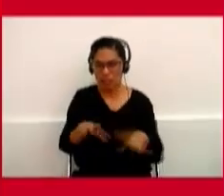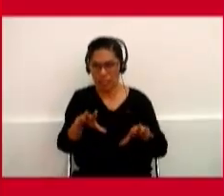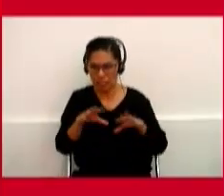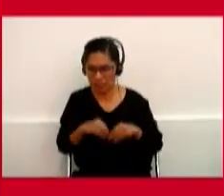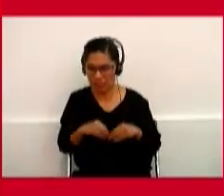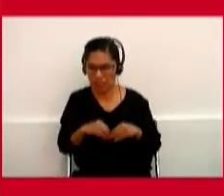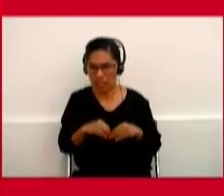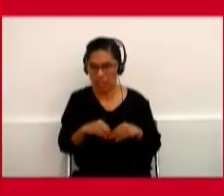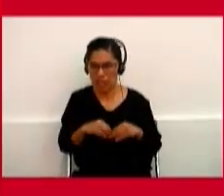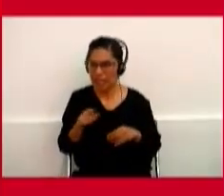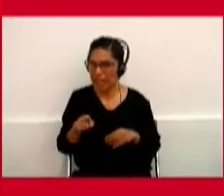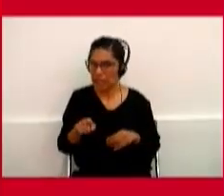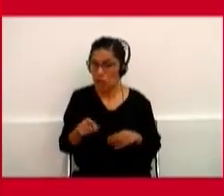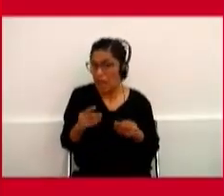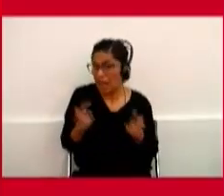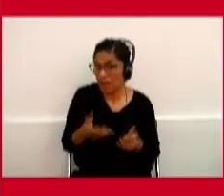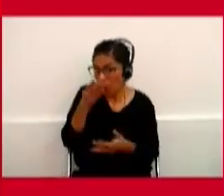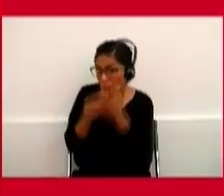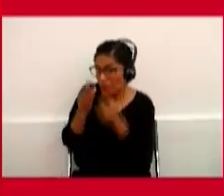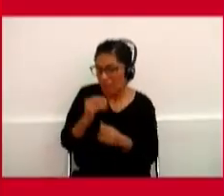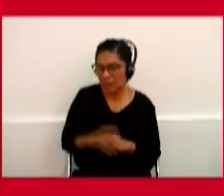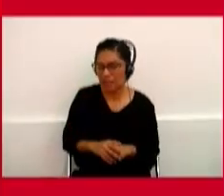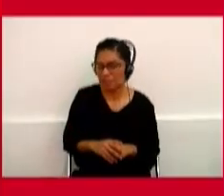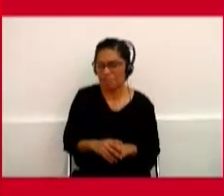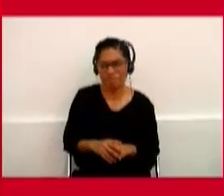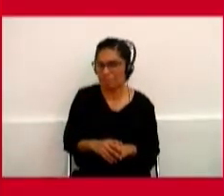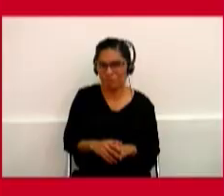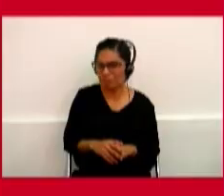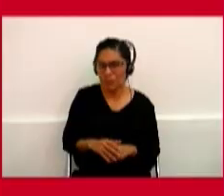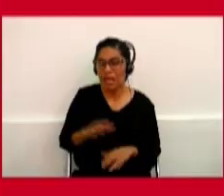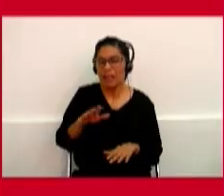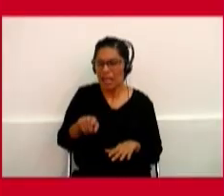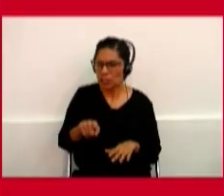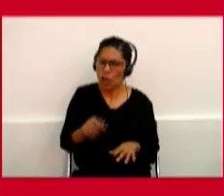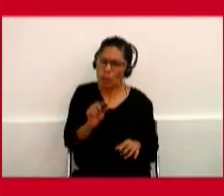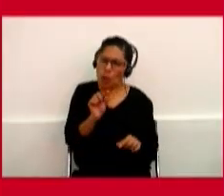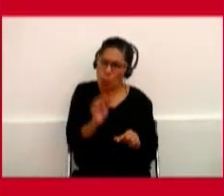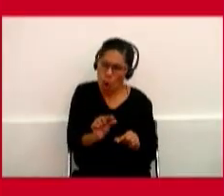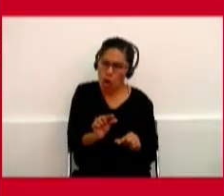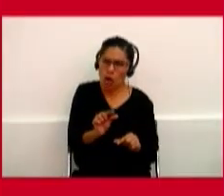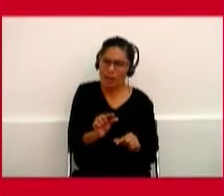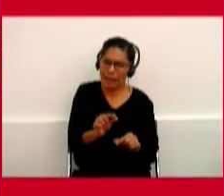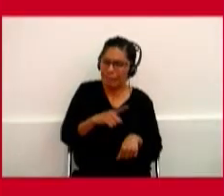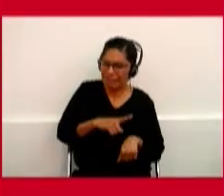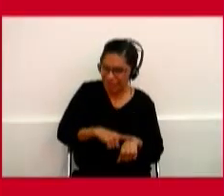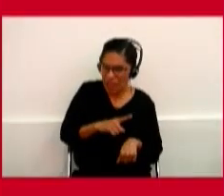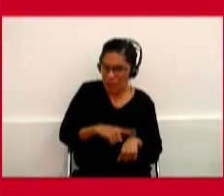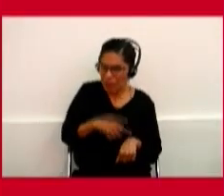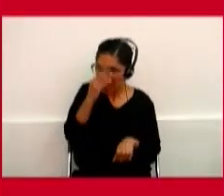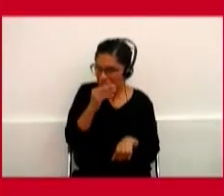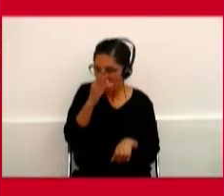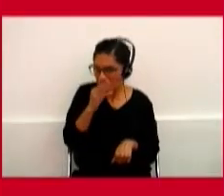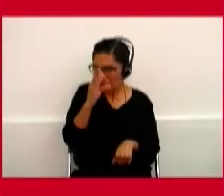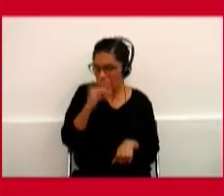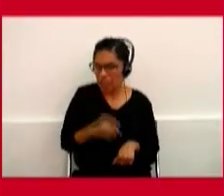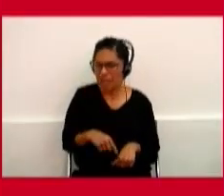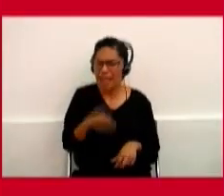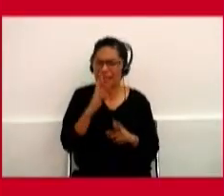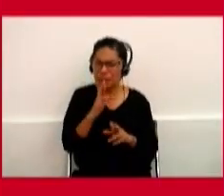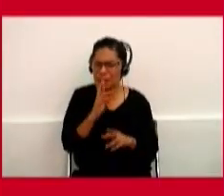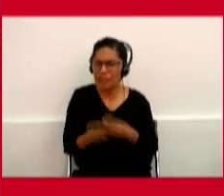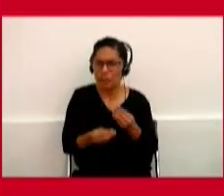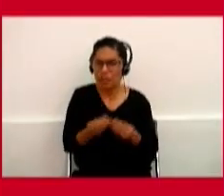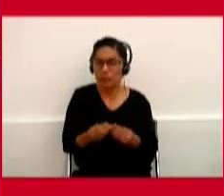de aprendizaje, ¿no? Porque va a llevar un tiempo. Condestable se dio rápido porque ya